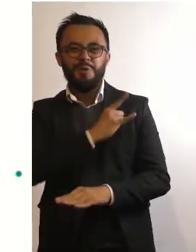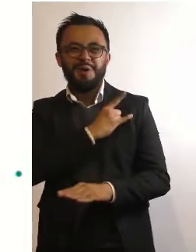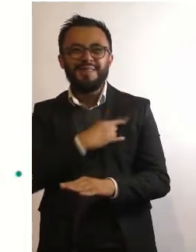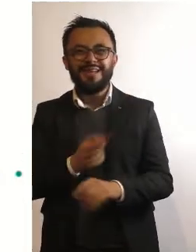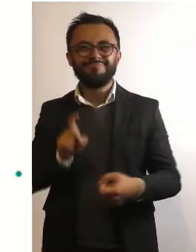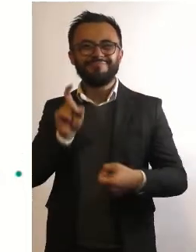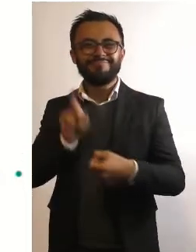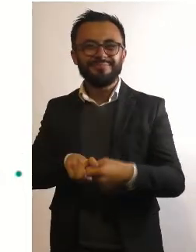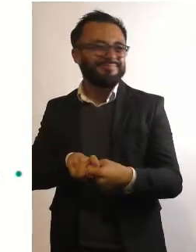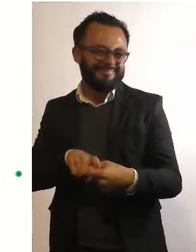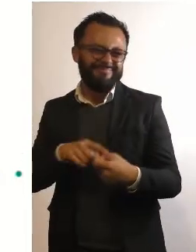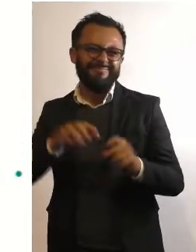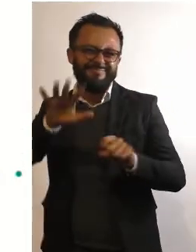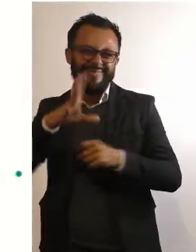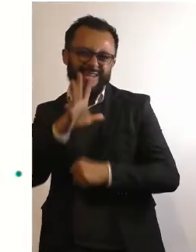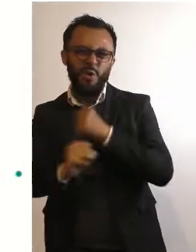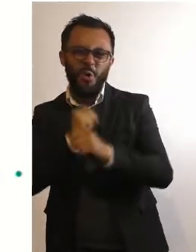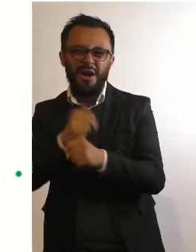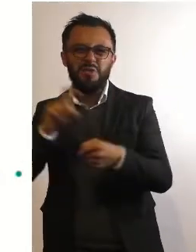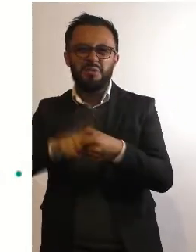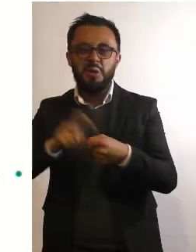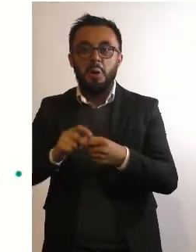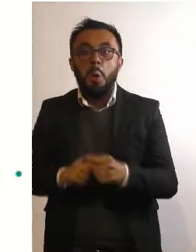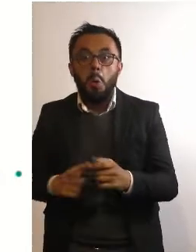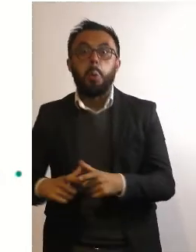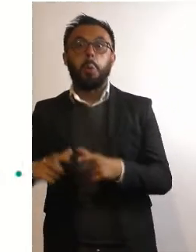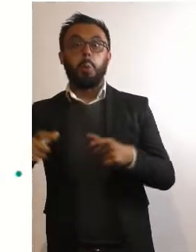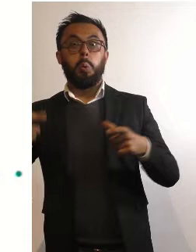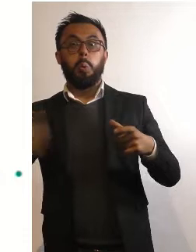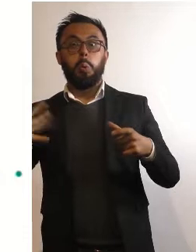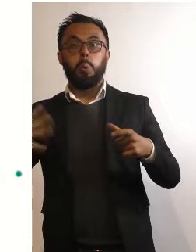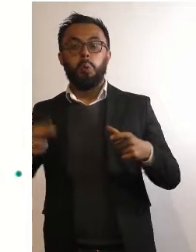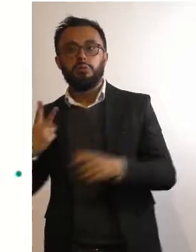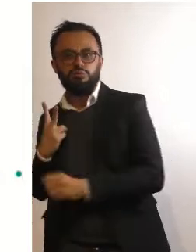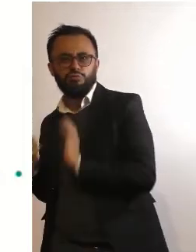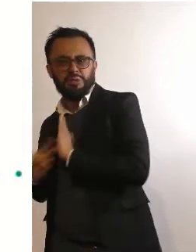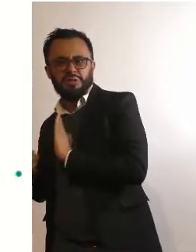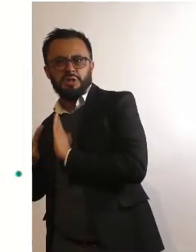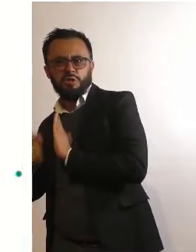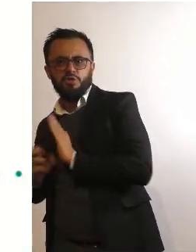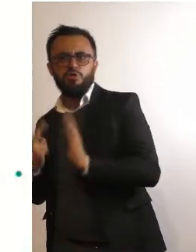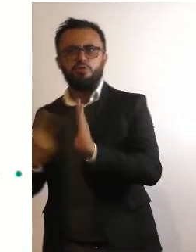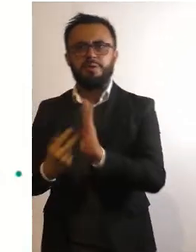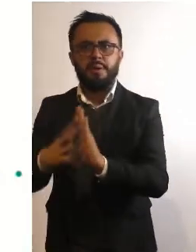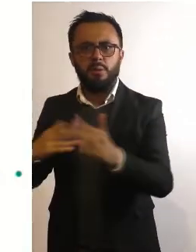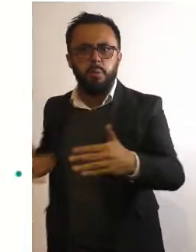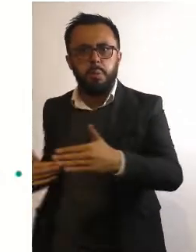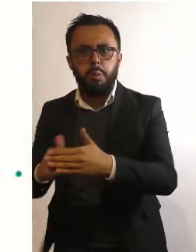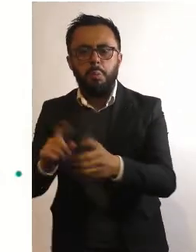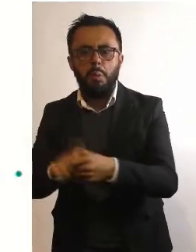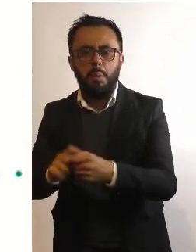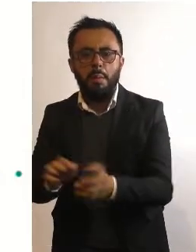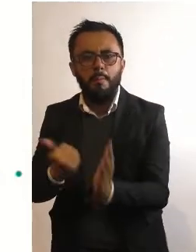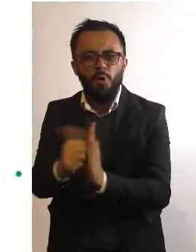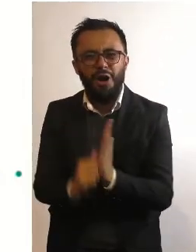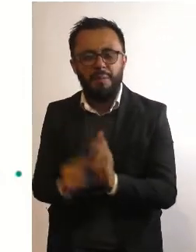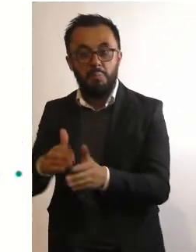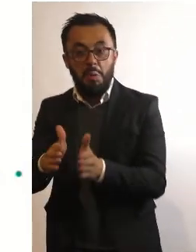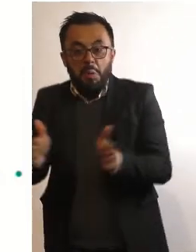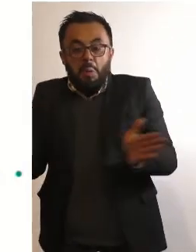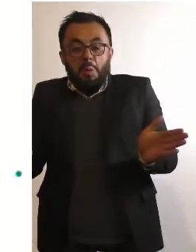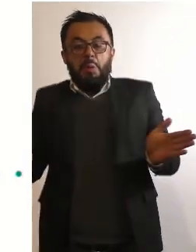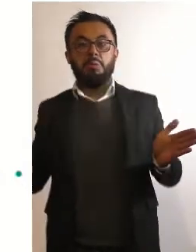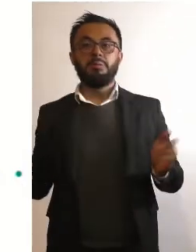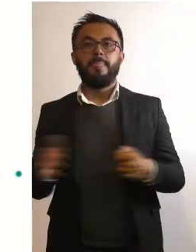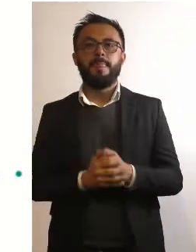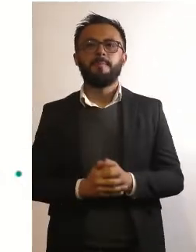en cerca de 300 programas entre el 2018 y el 2020. Y en 3 años las matrículas de las instituciones de educación